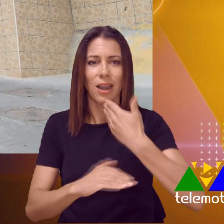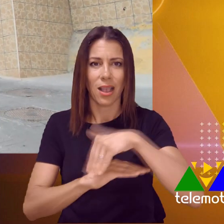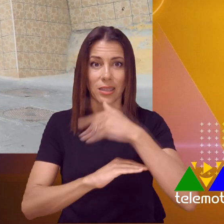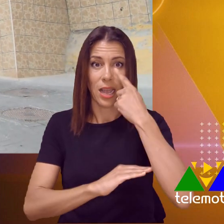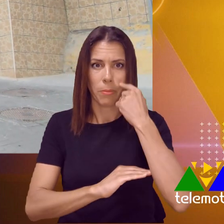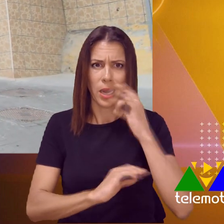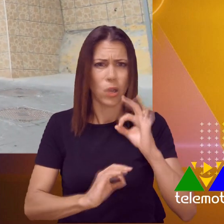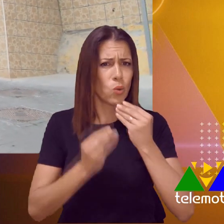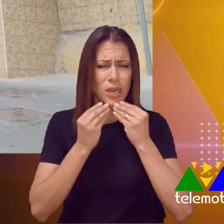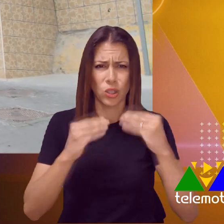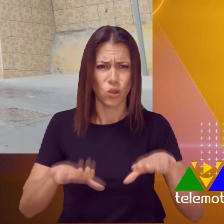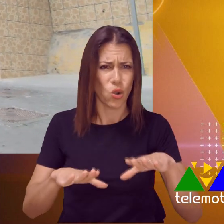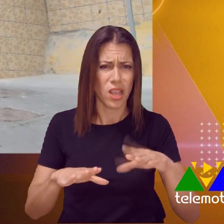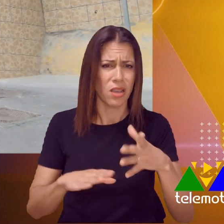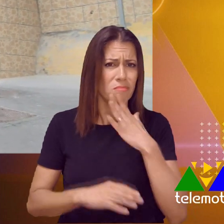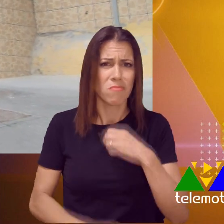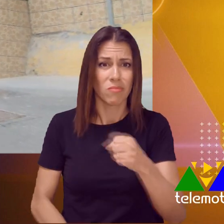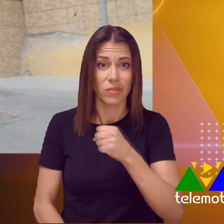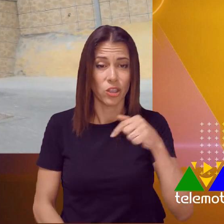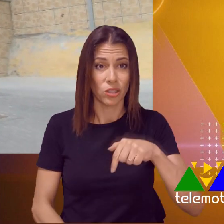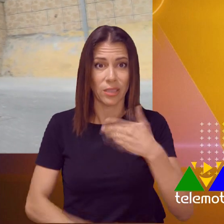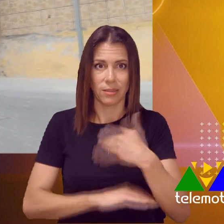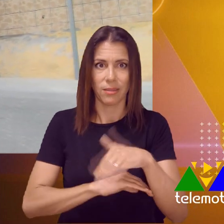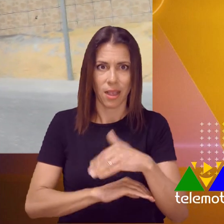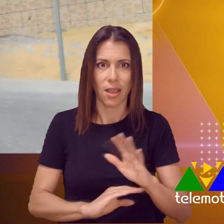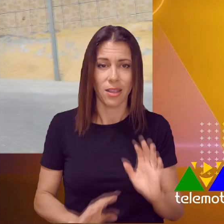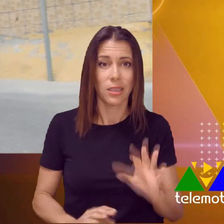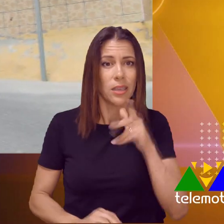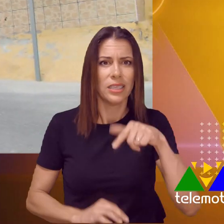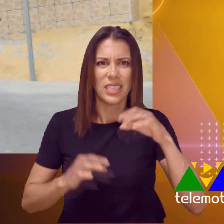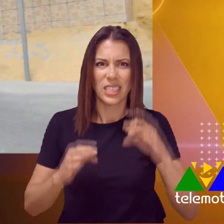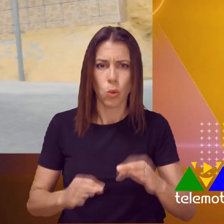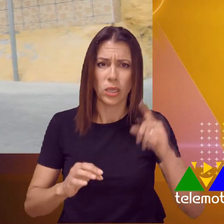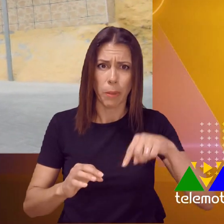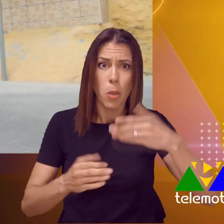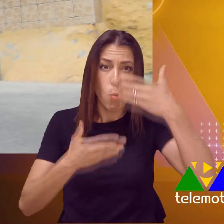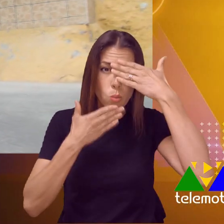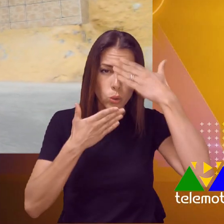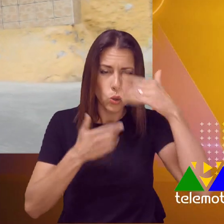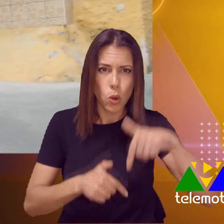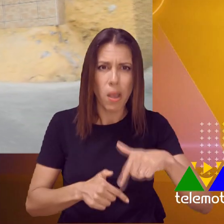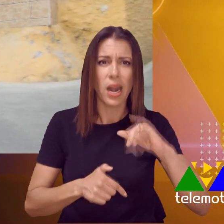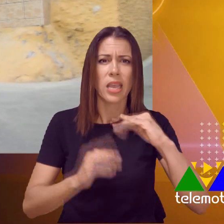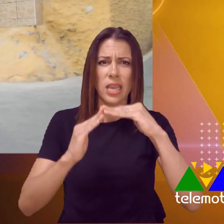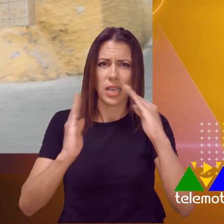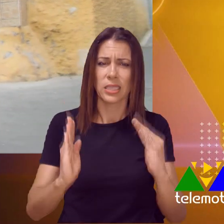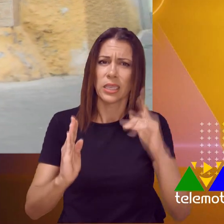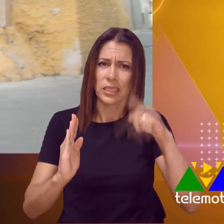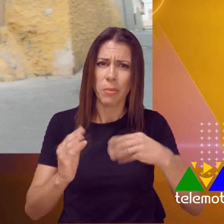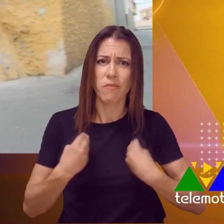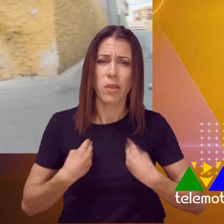historia impresionante es esta calle, una calle que debió ser musulmana, que donde hubo muchas casas